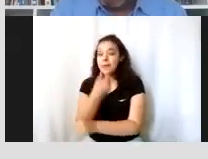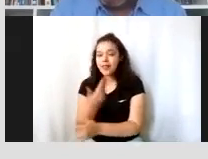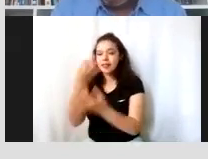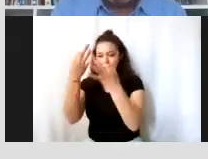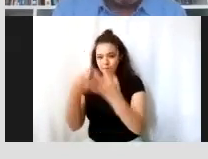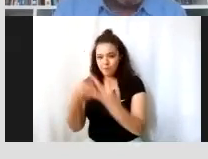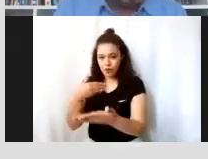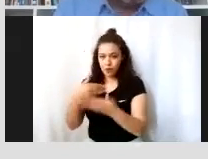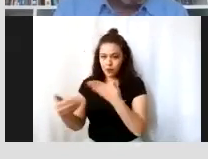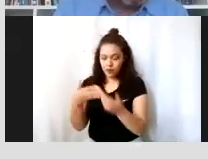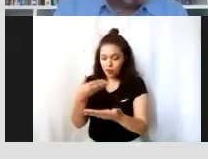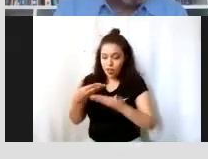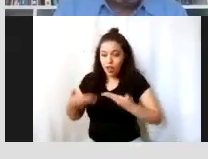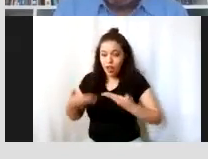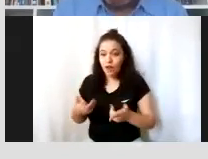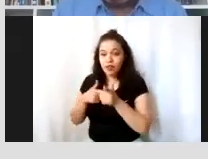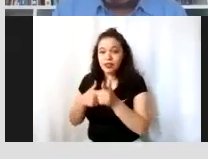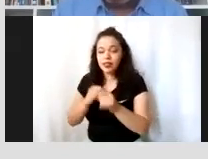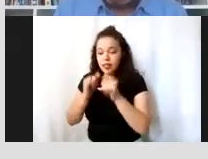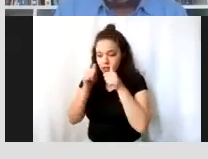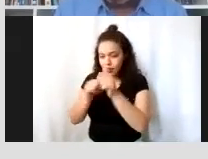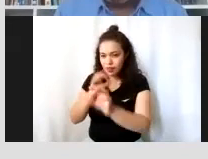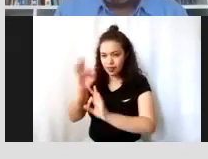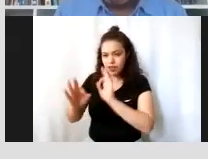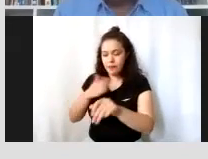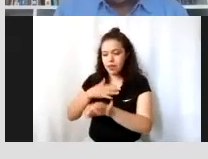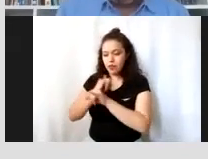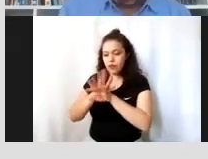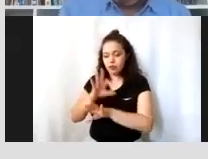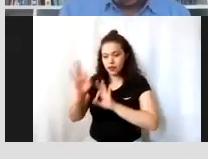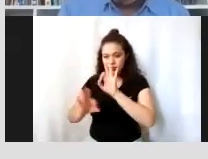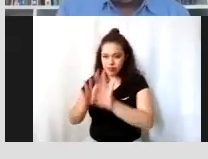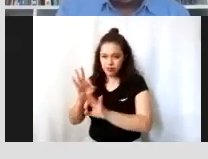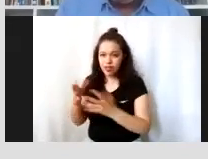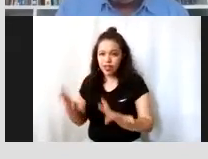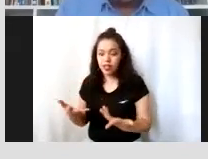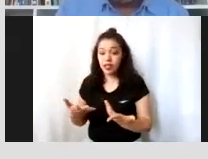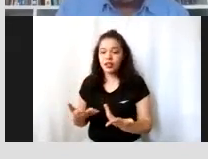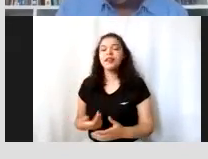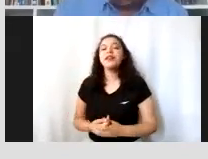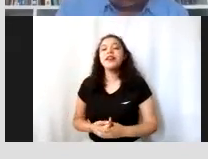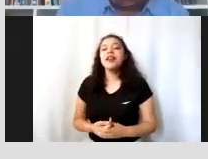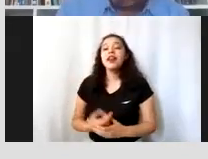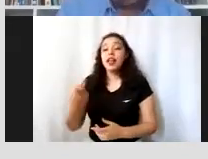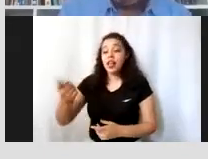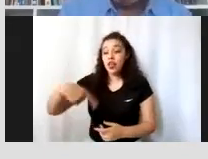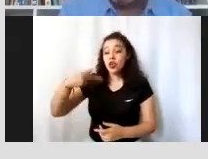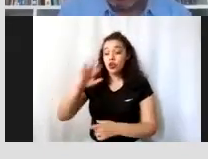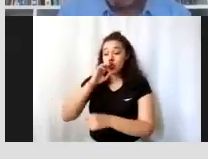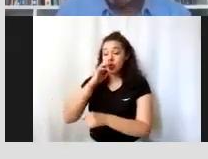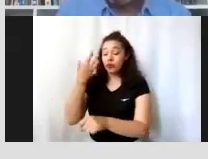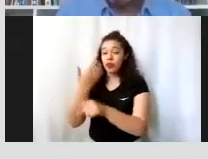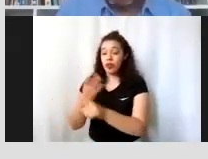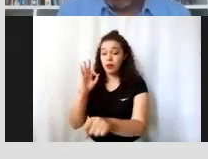actual está dándole tratamiento a mis datos personales y que por lo tanto tiene el deber de protegerlos. Entonces,